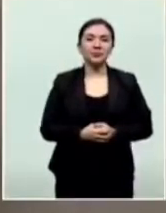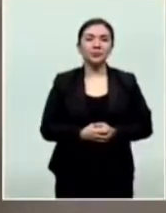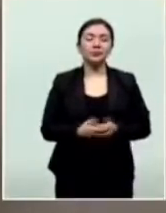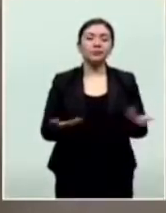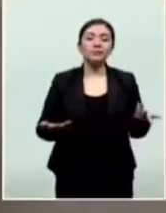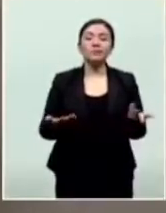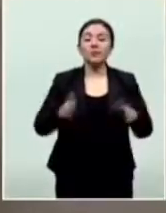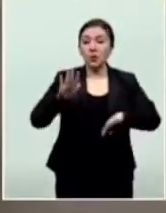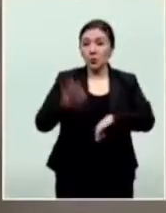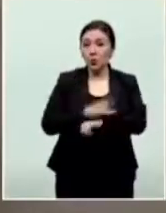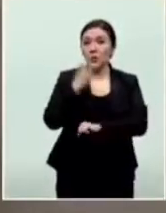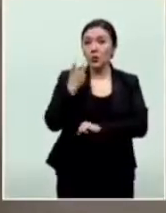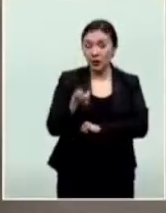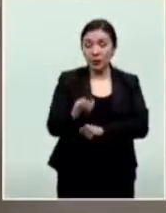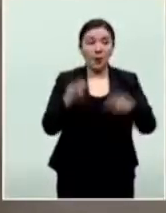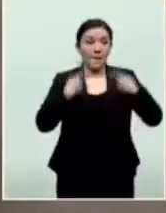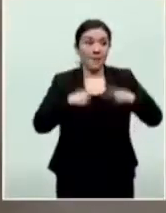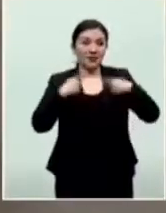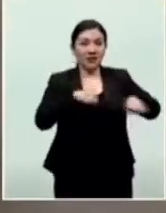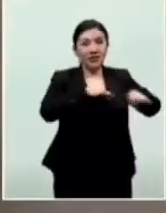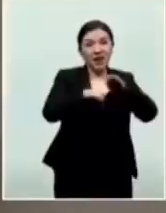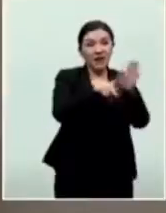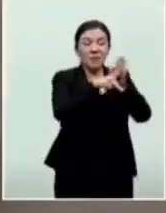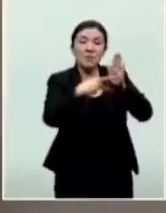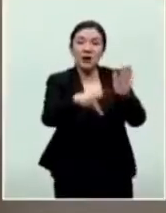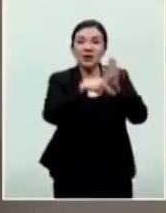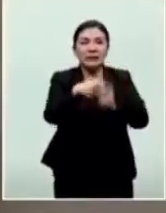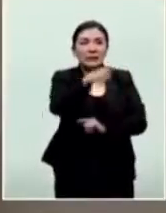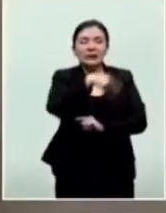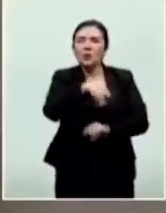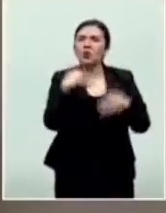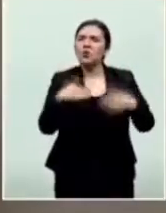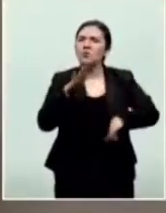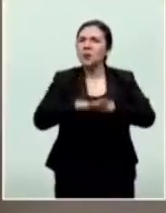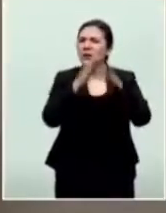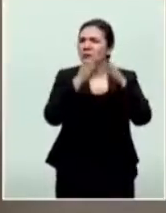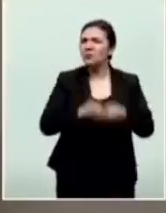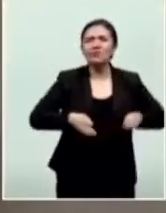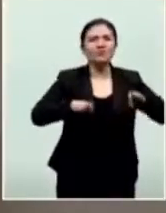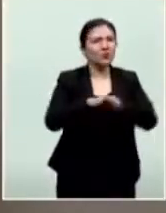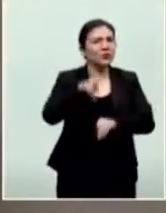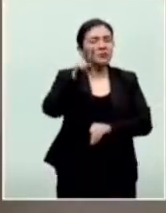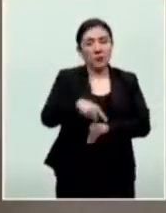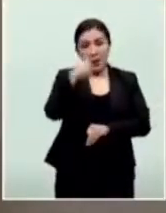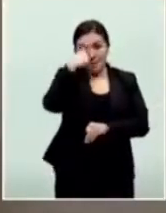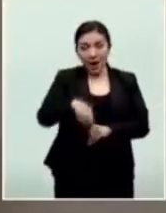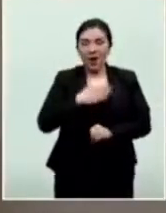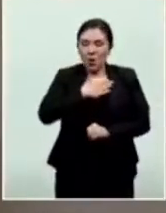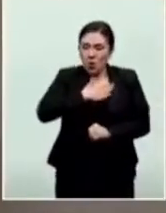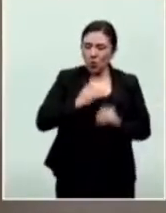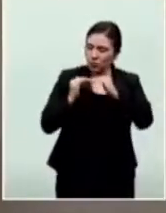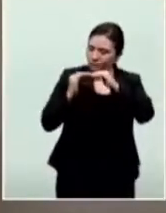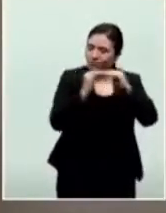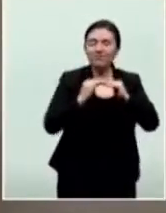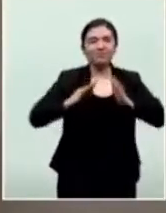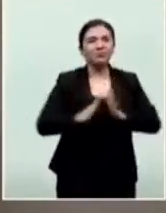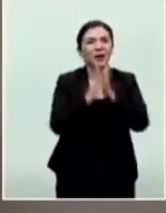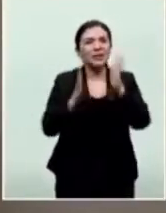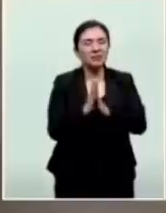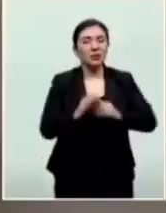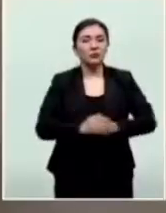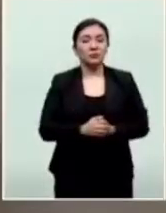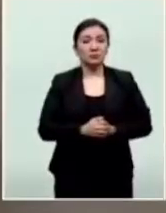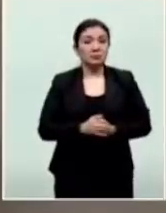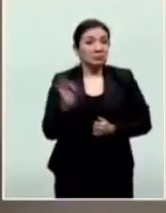Por ello, las y los periodistas son parte esencial y fundamental de la democracia.